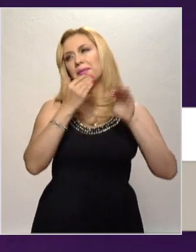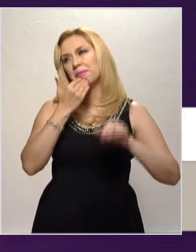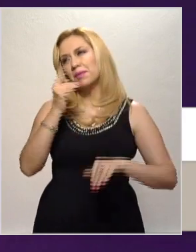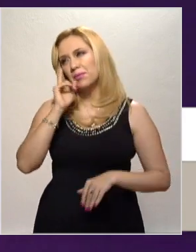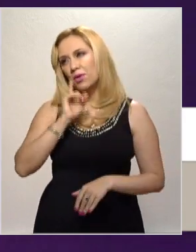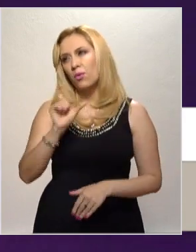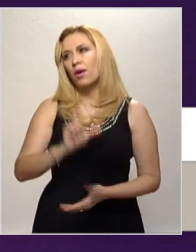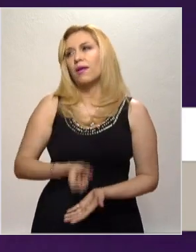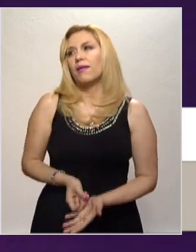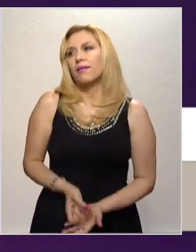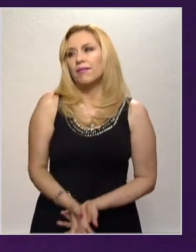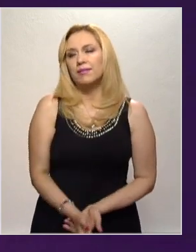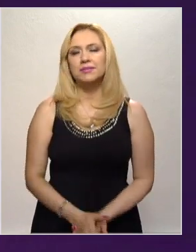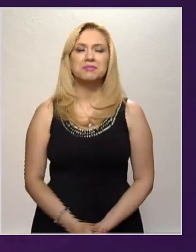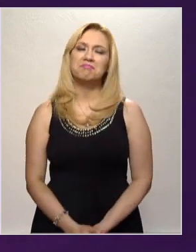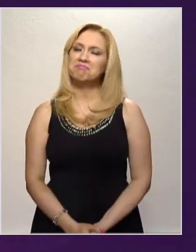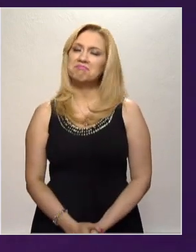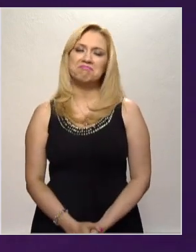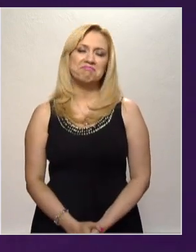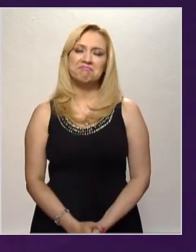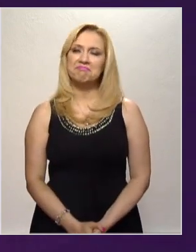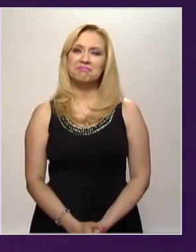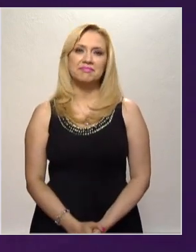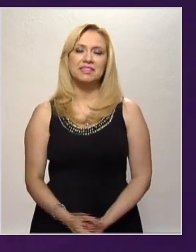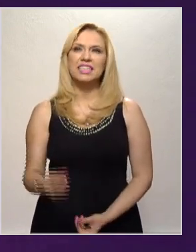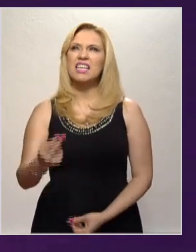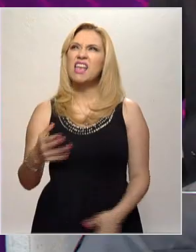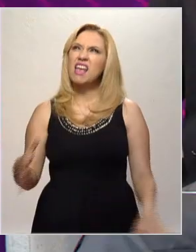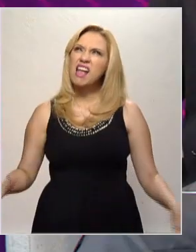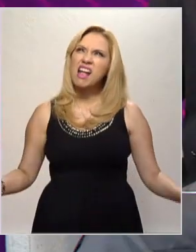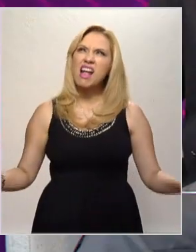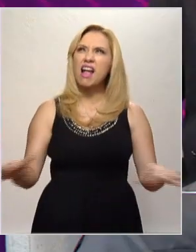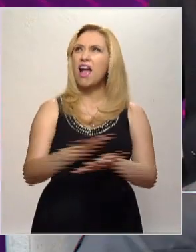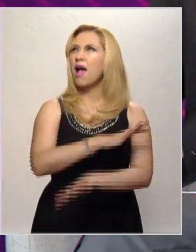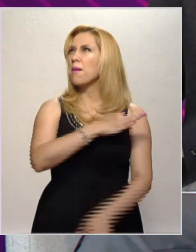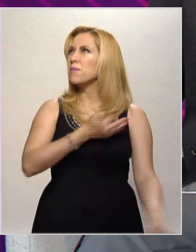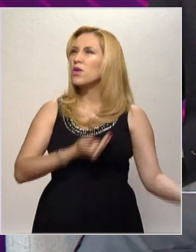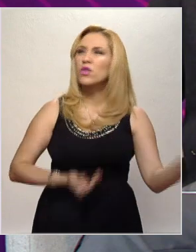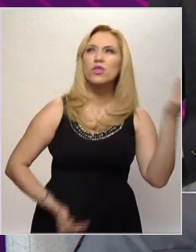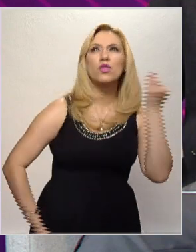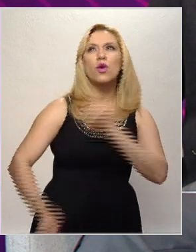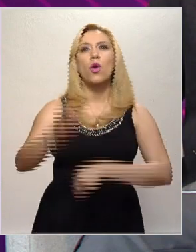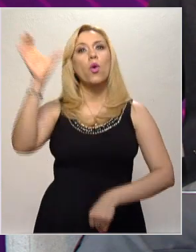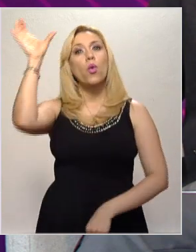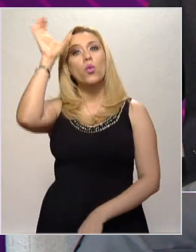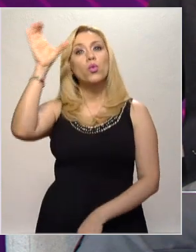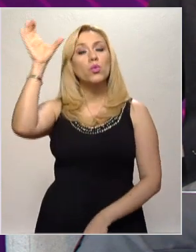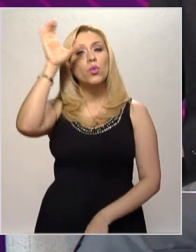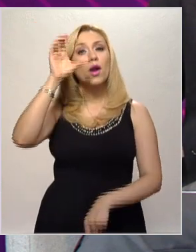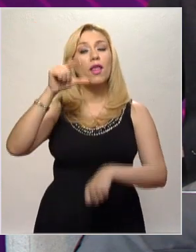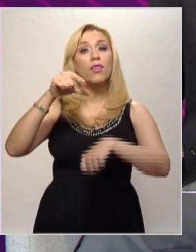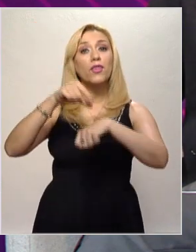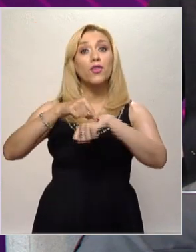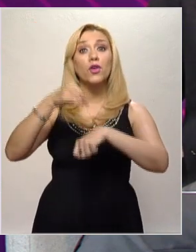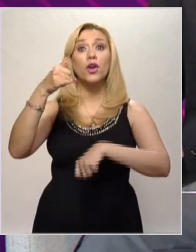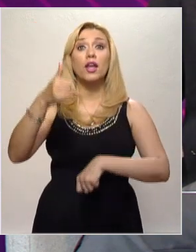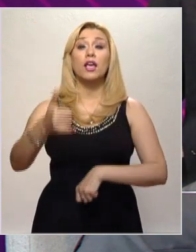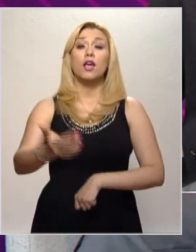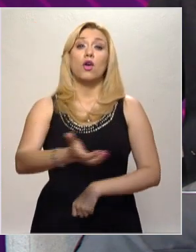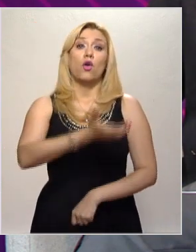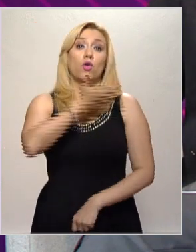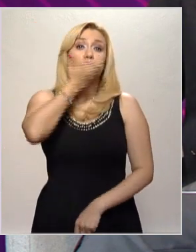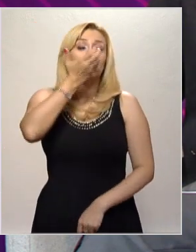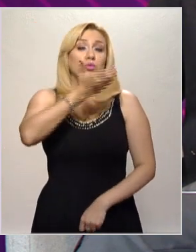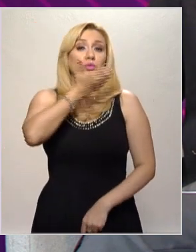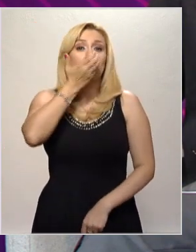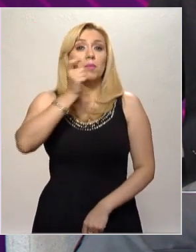del parto, sino que se necesita toda una revolución de la cultura médica y del modelo biomédico en el que